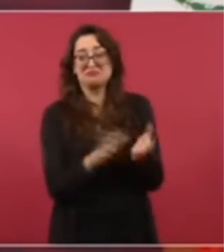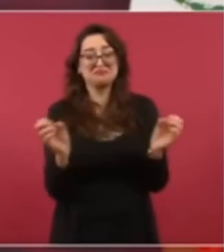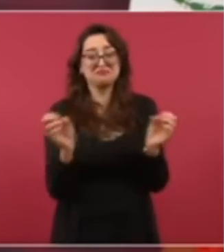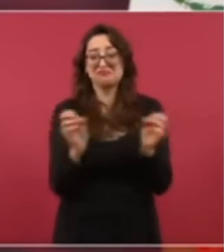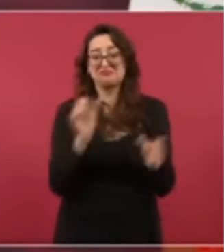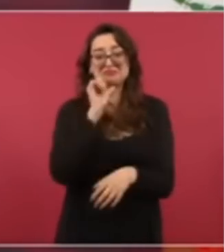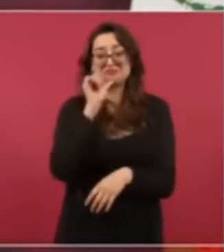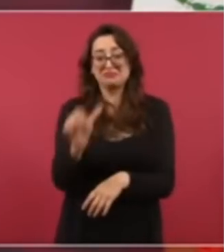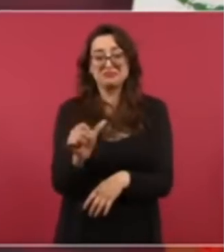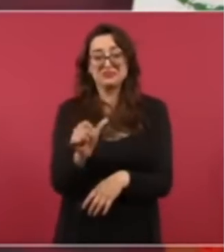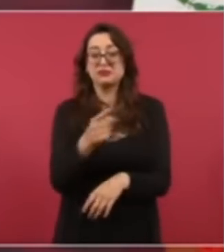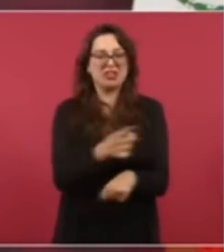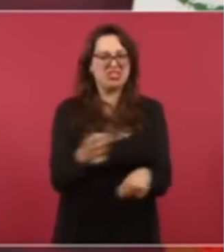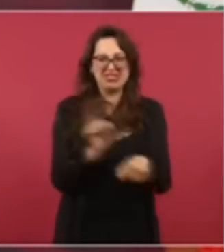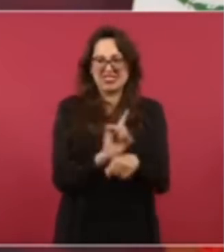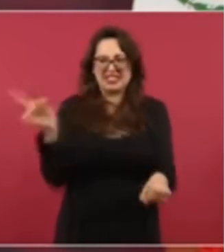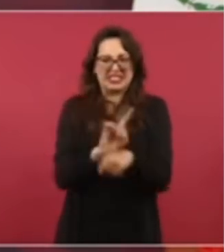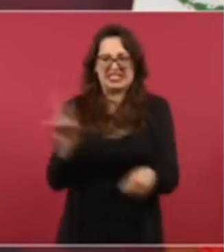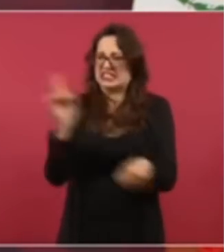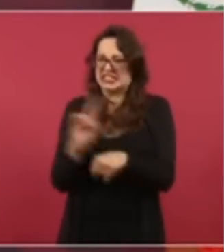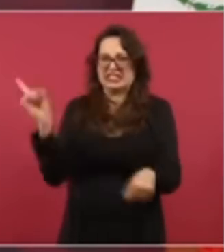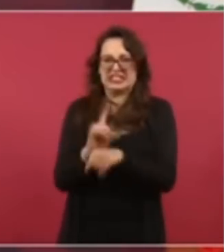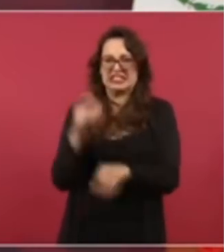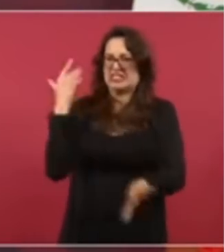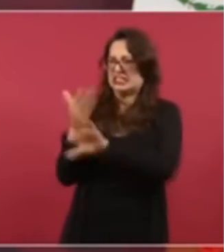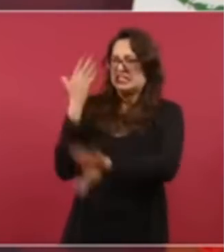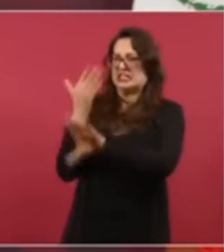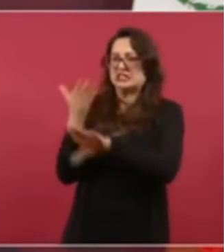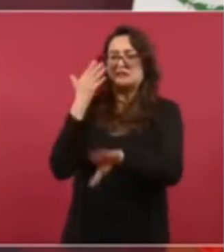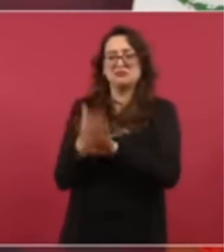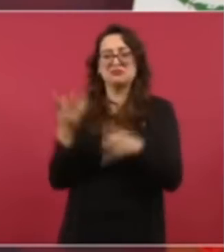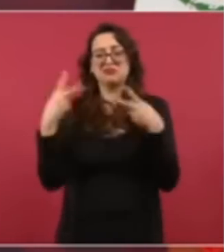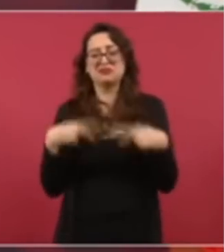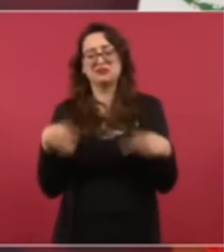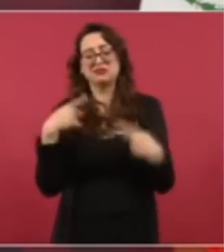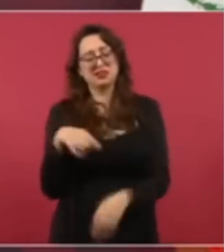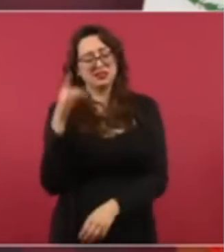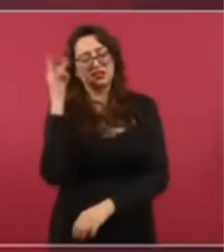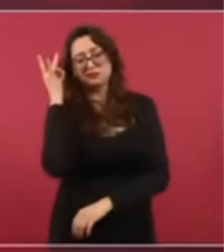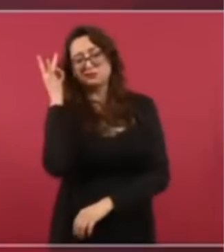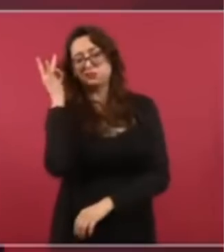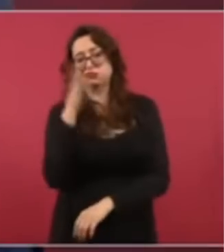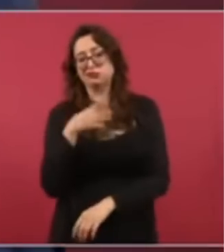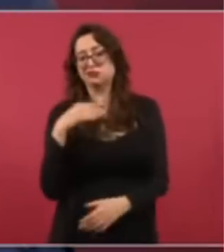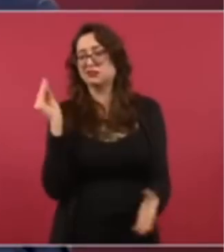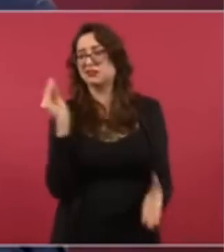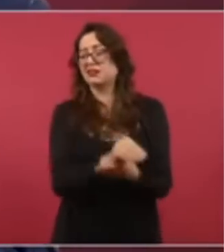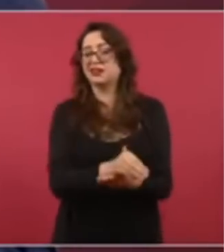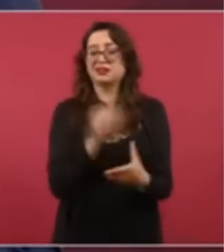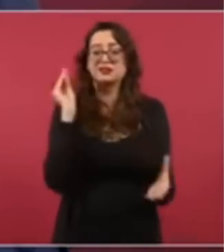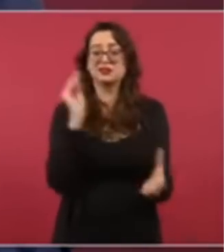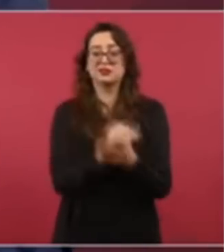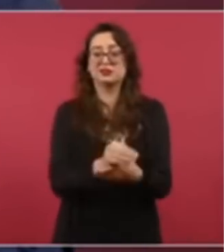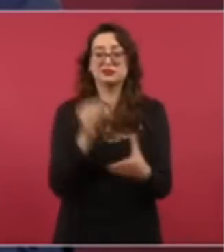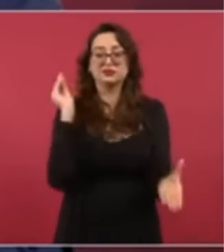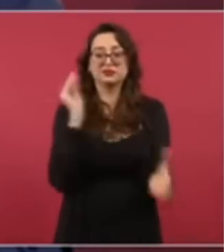ocho columnas diario. Entonces, como ya no funciona, no les ayuda en nada, solo